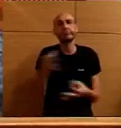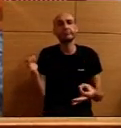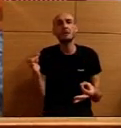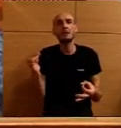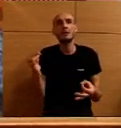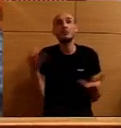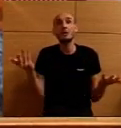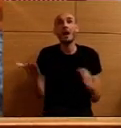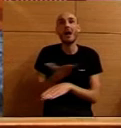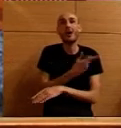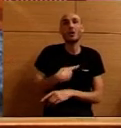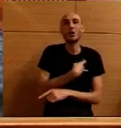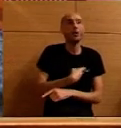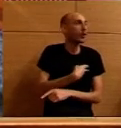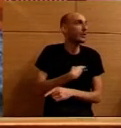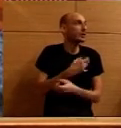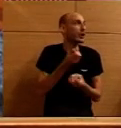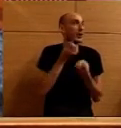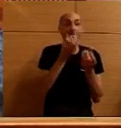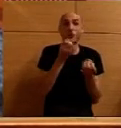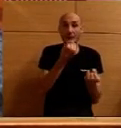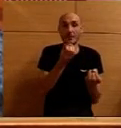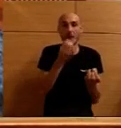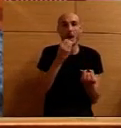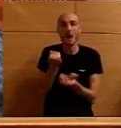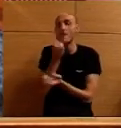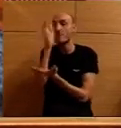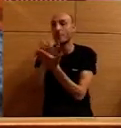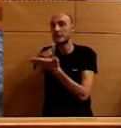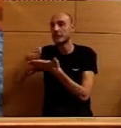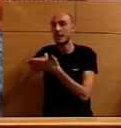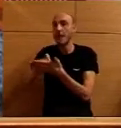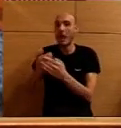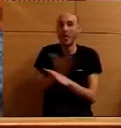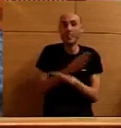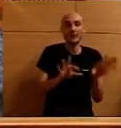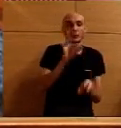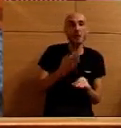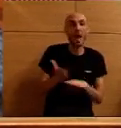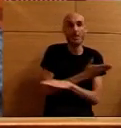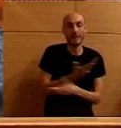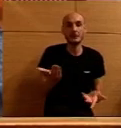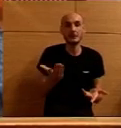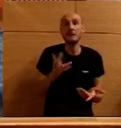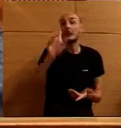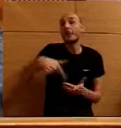informativa estaba tomada antes de conocer el contenido del informe de secretaría. En todo caso, nosotros coincidimos plenamente con el informe del señor secretario.